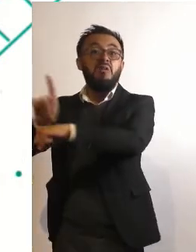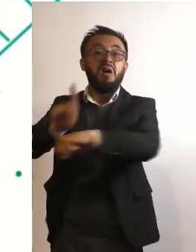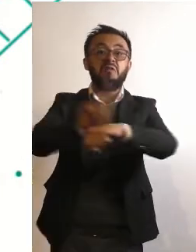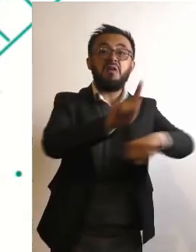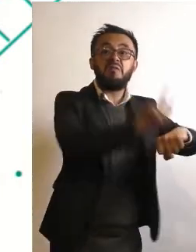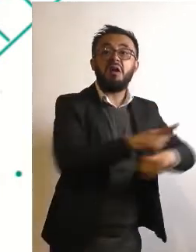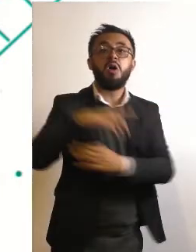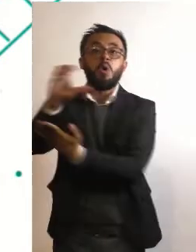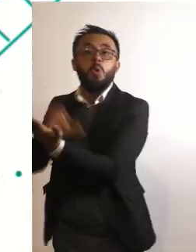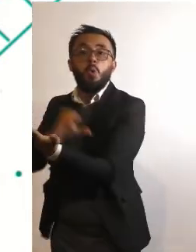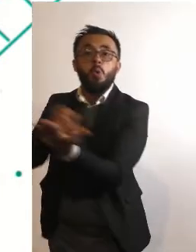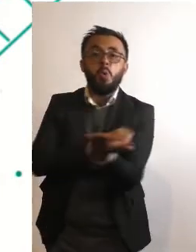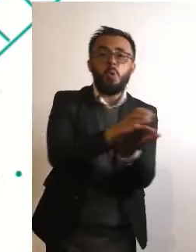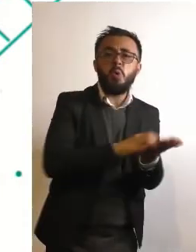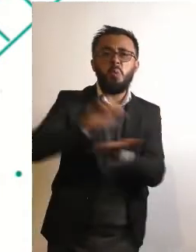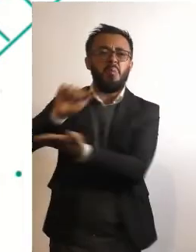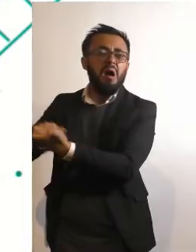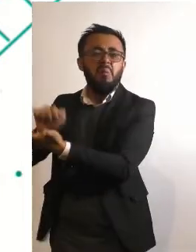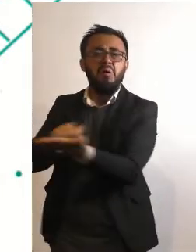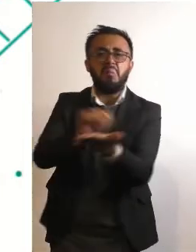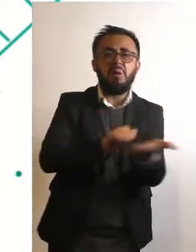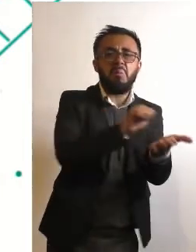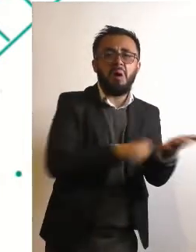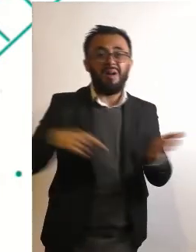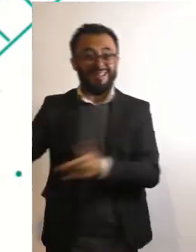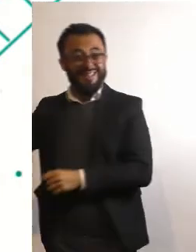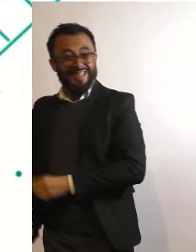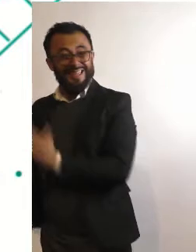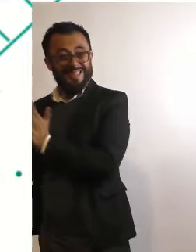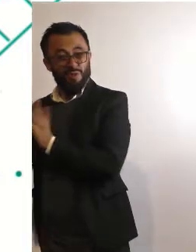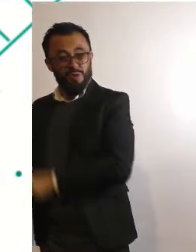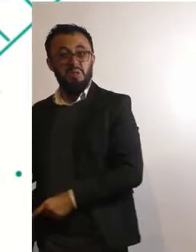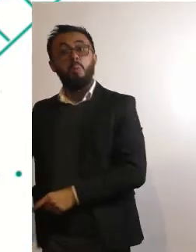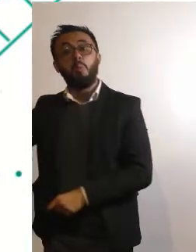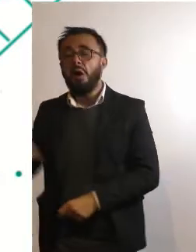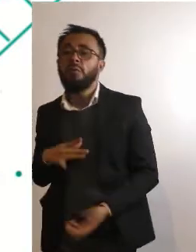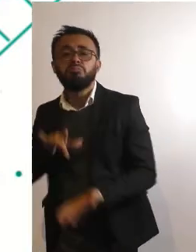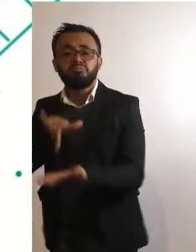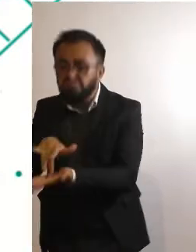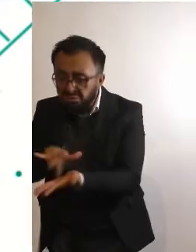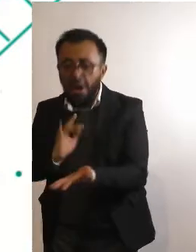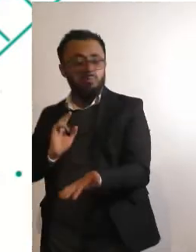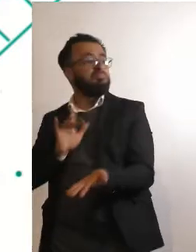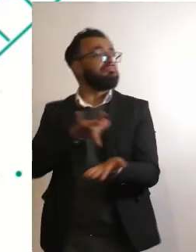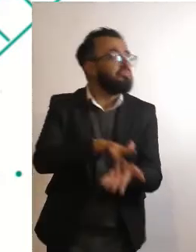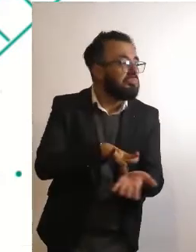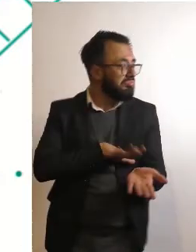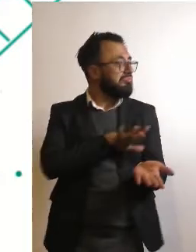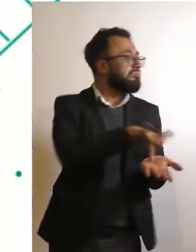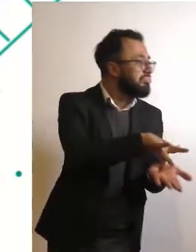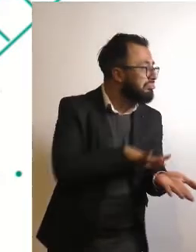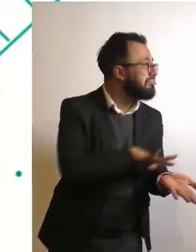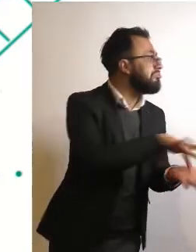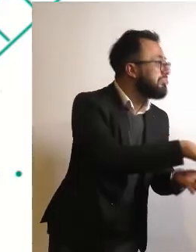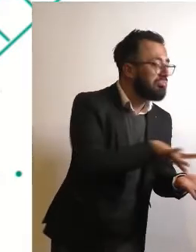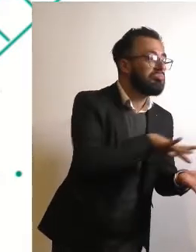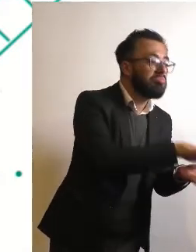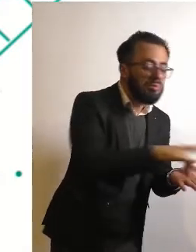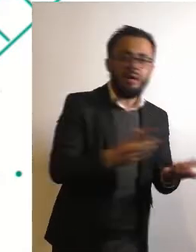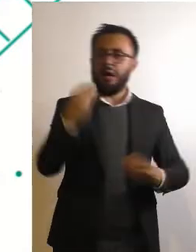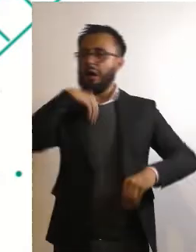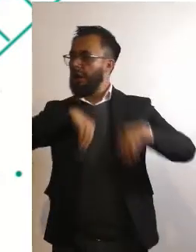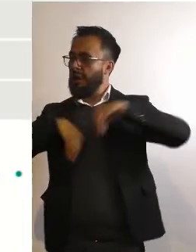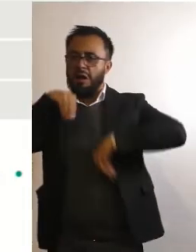y puedan egresar con competencias adicionales de acuerdo con sus intereses